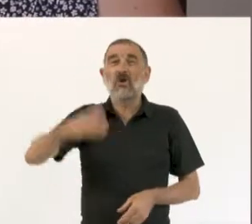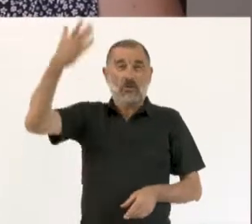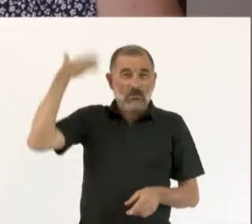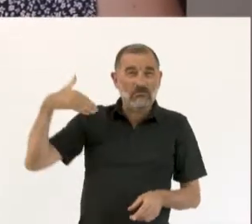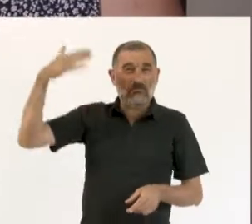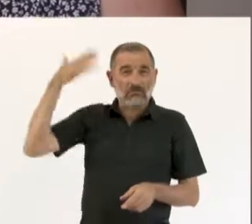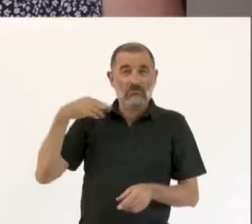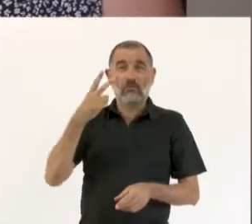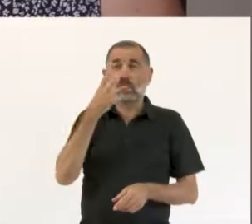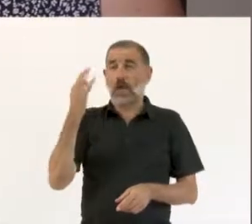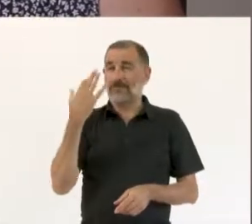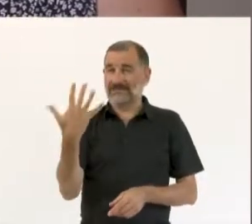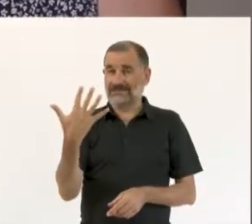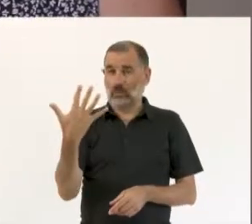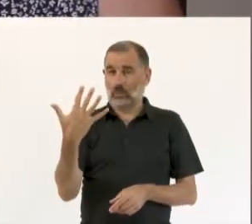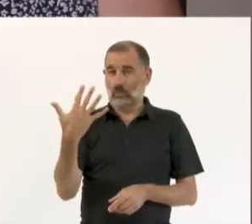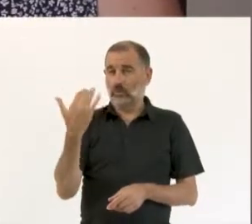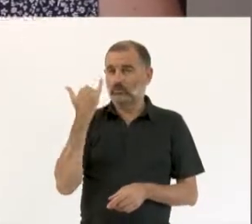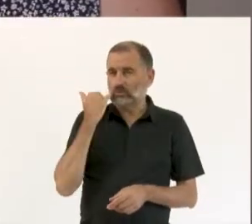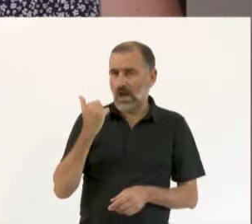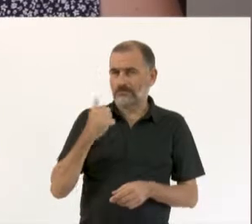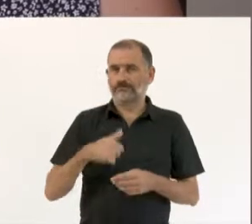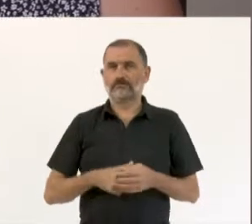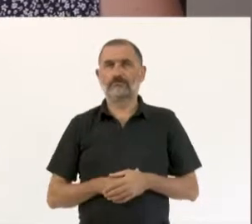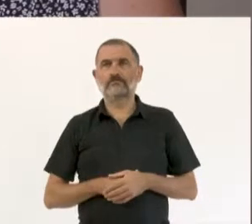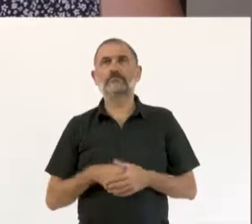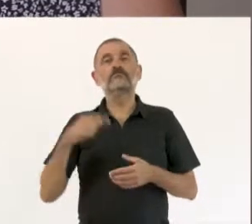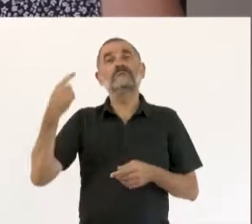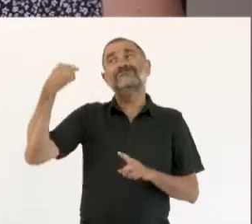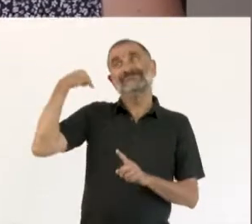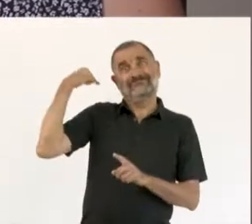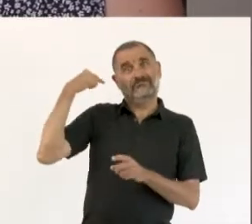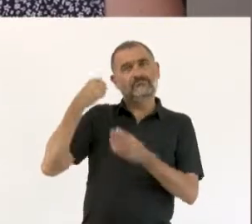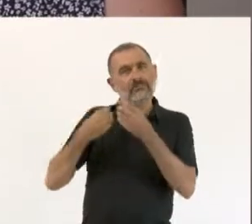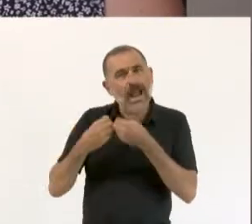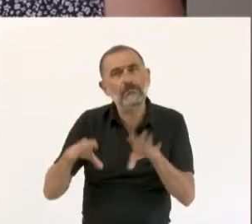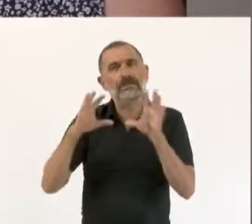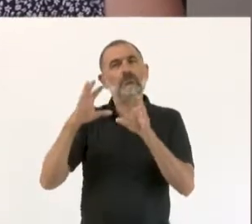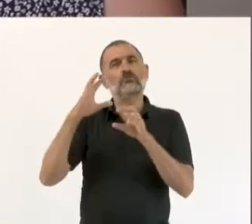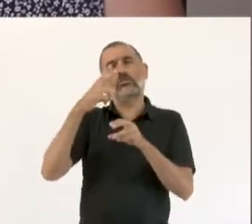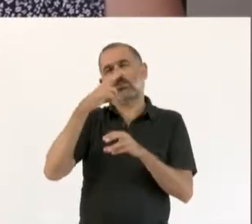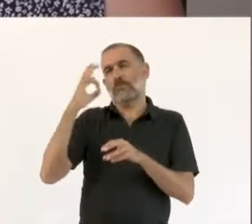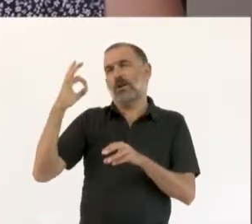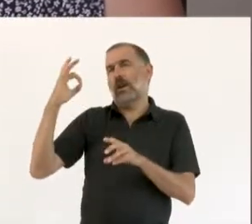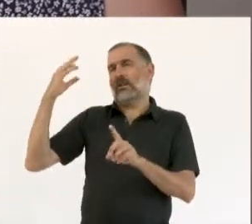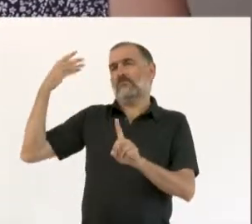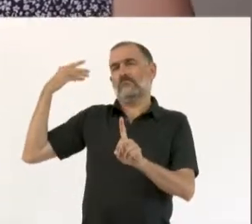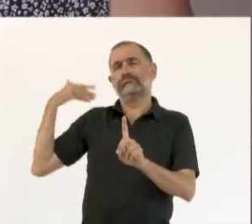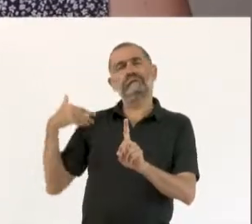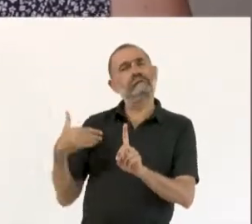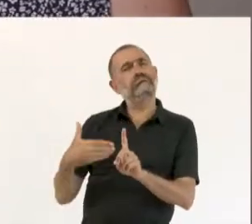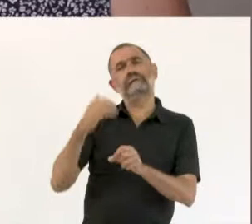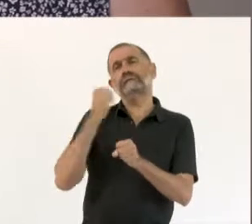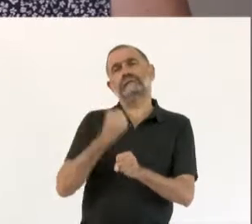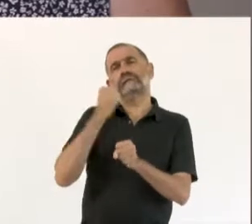antecedentes que se remontan al 2005, a comienzos de la primera década del año 2000, trabajando en